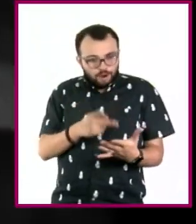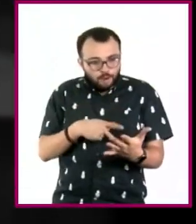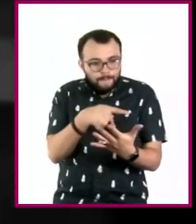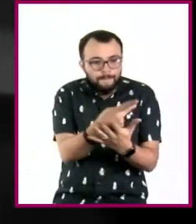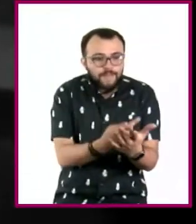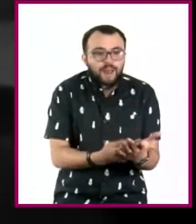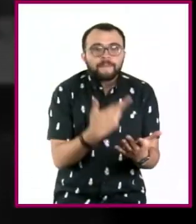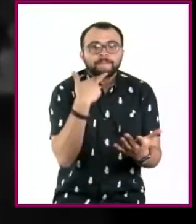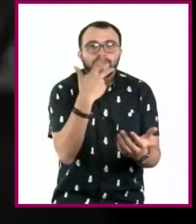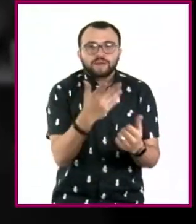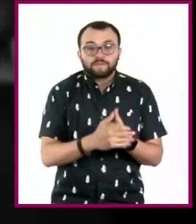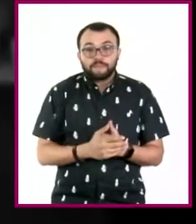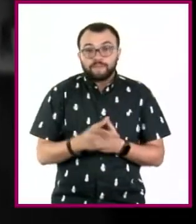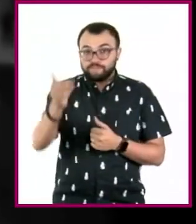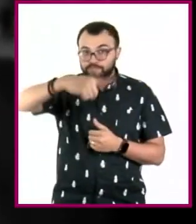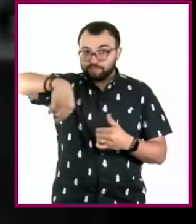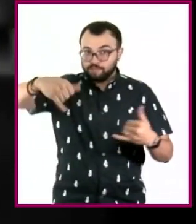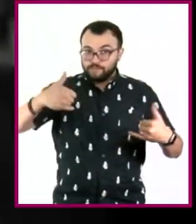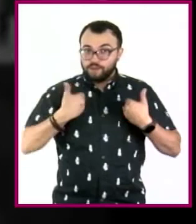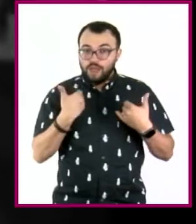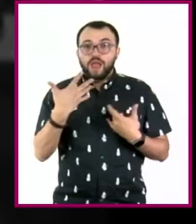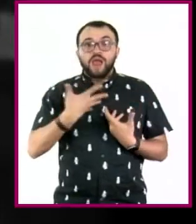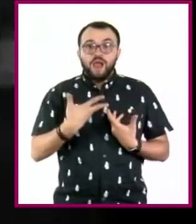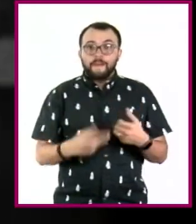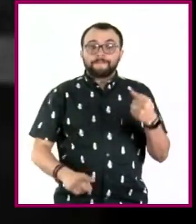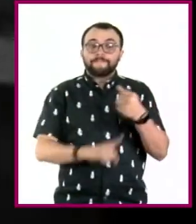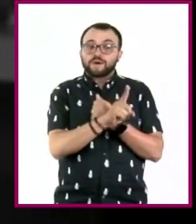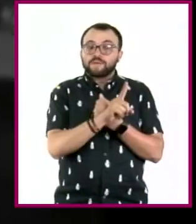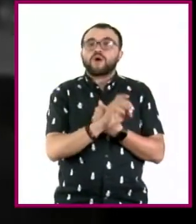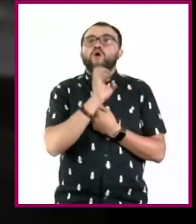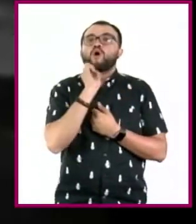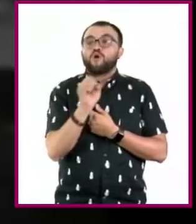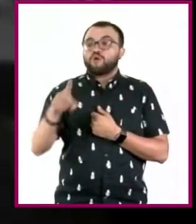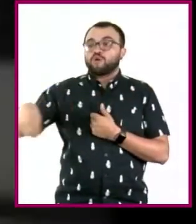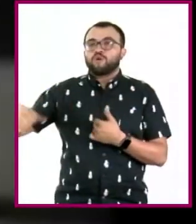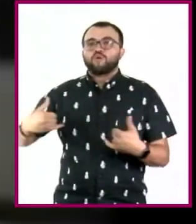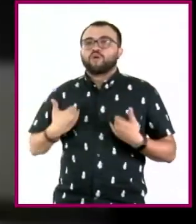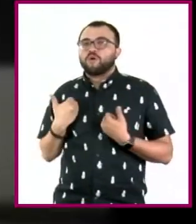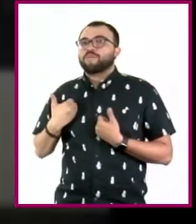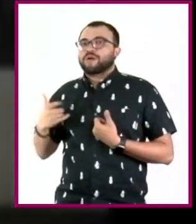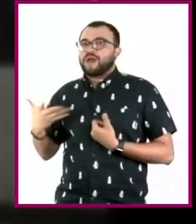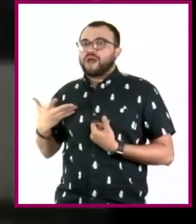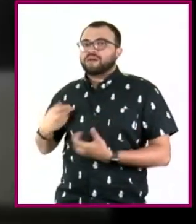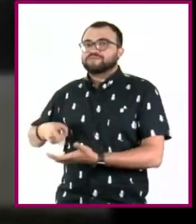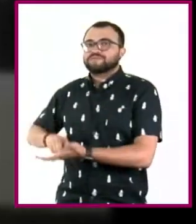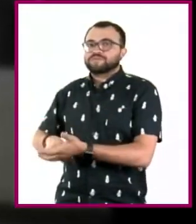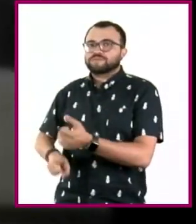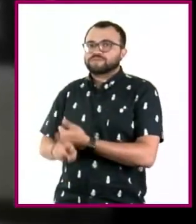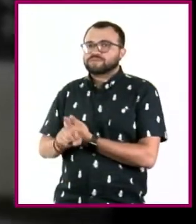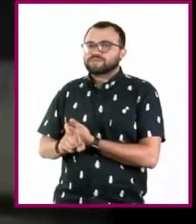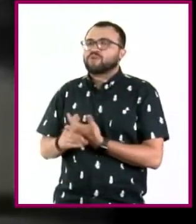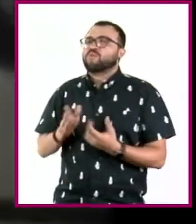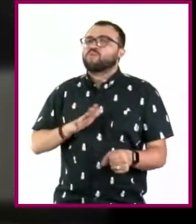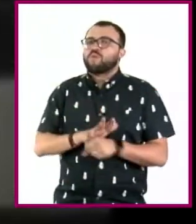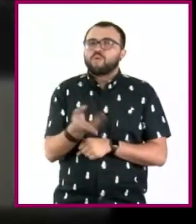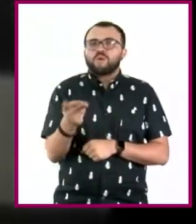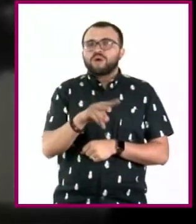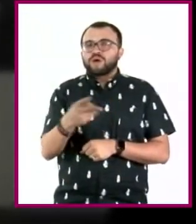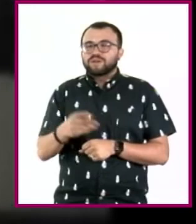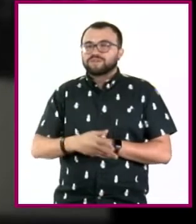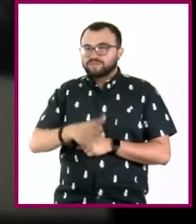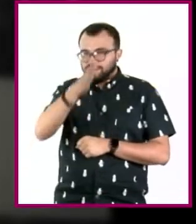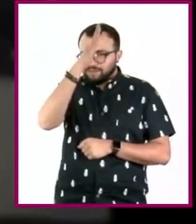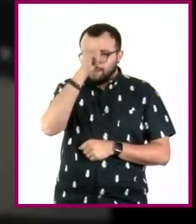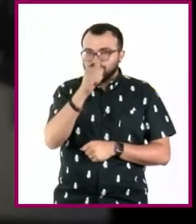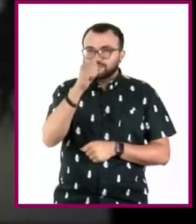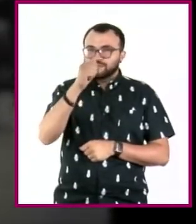pregunto, ¿la juventud tiene problemas o los jóvenes son el problema? Sabemos que en nuestro país, en las décadas de los 60,